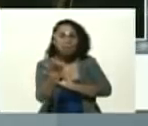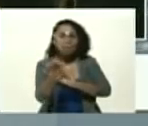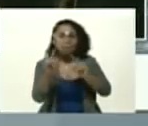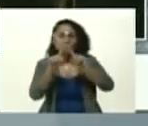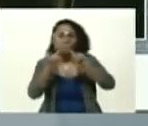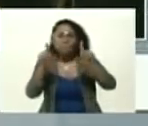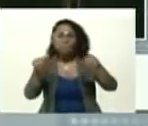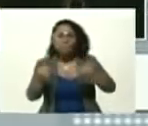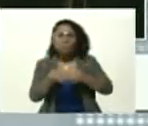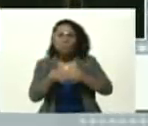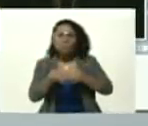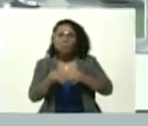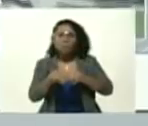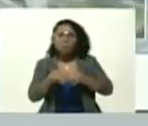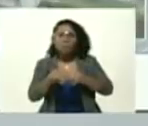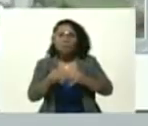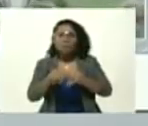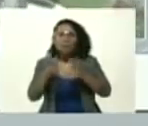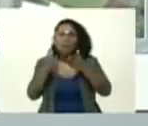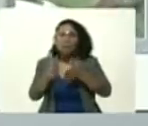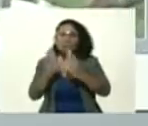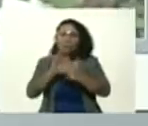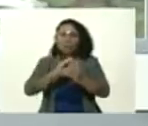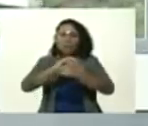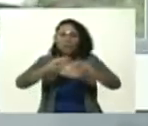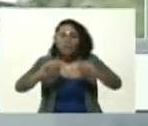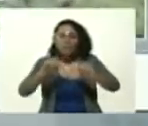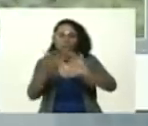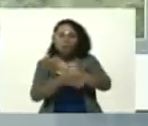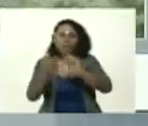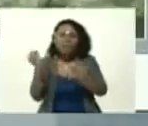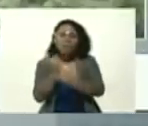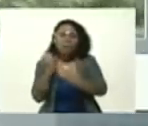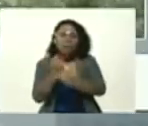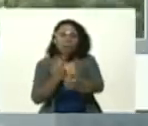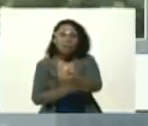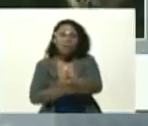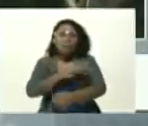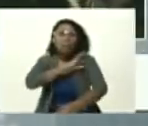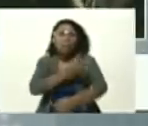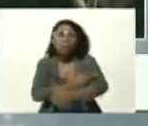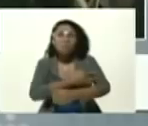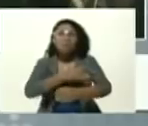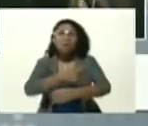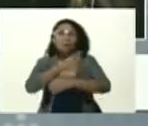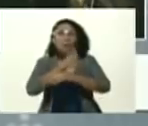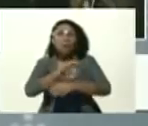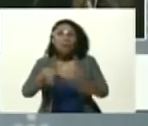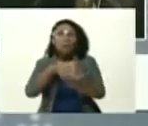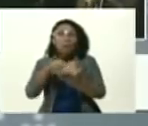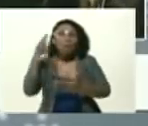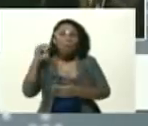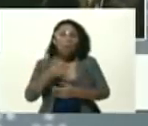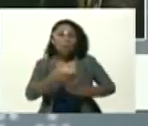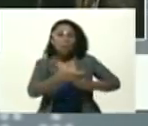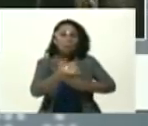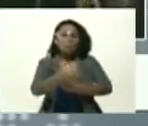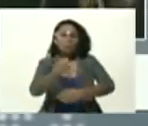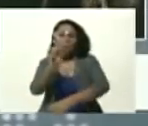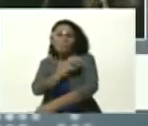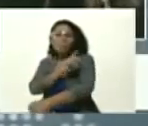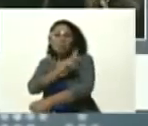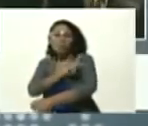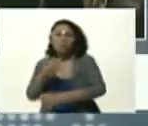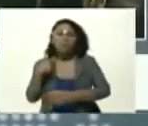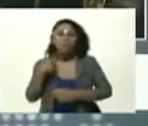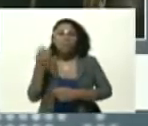de sedimentos, donde han trabajado nuestros hermanos de la Fuerza Armada Nacional Bolivariana, los bomberos, Protección Civil. Pero